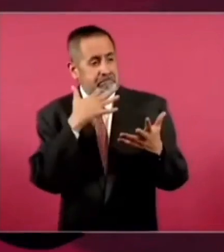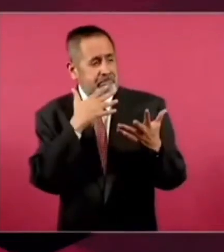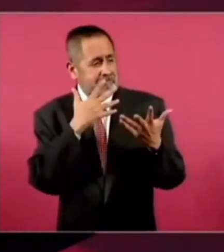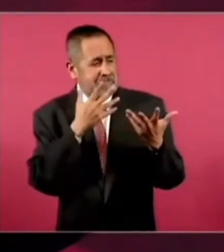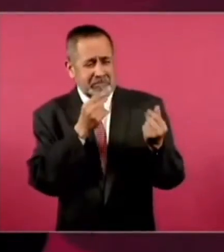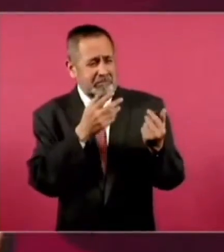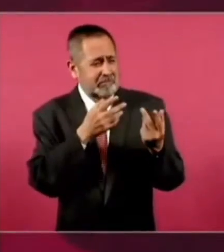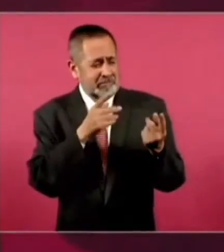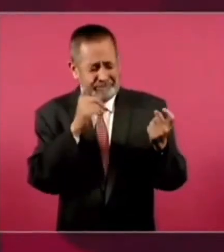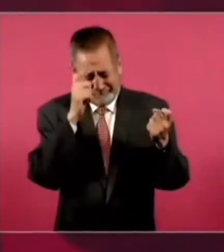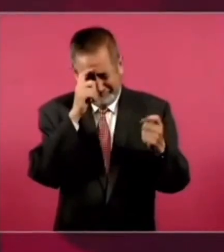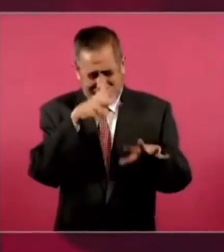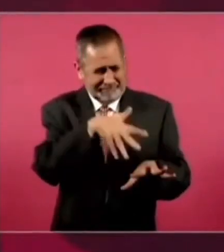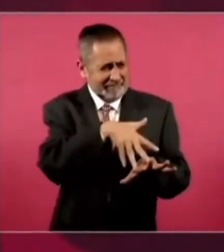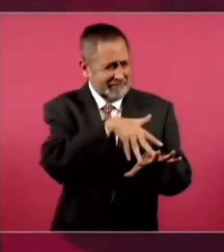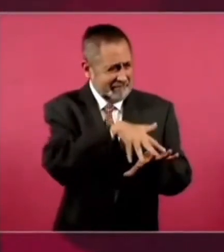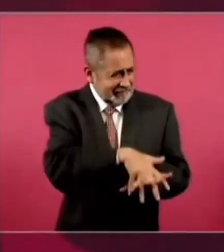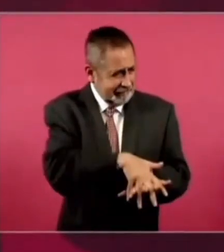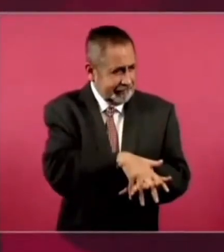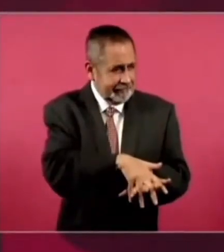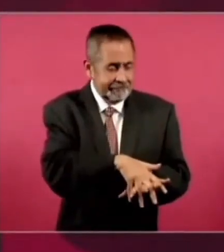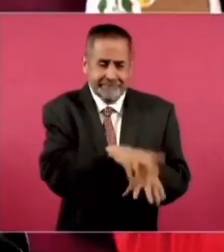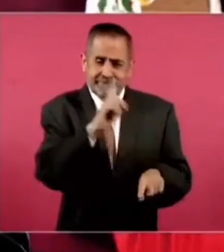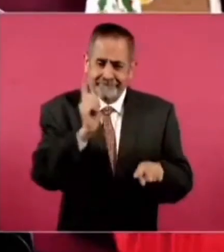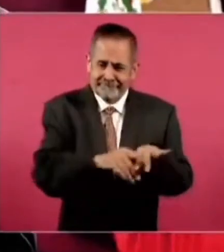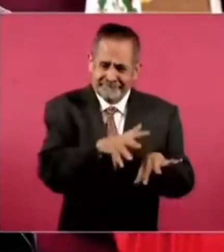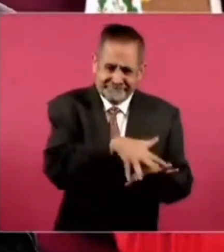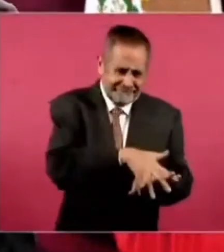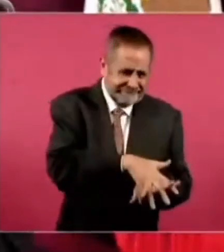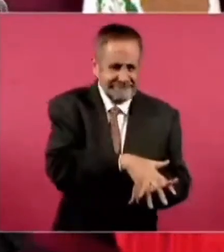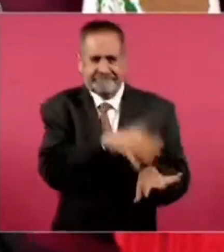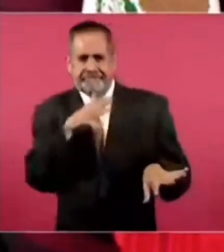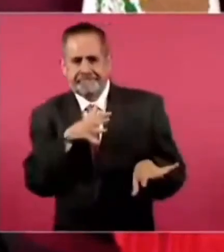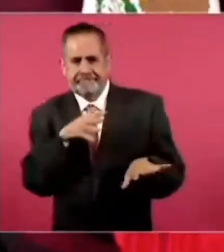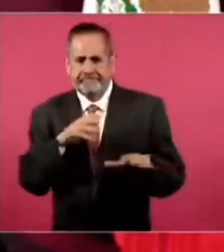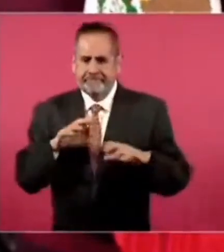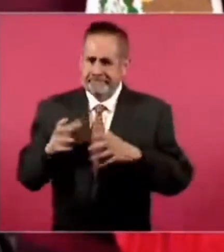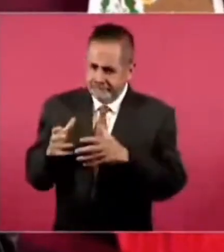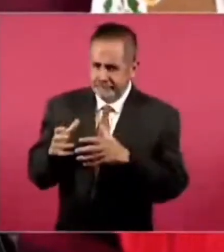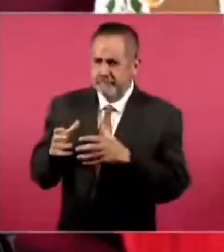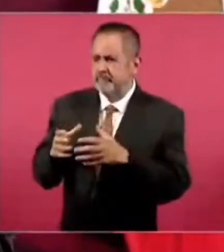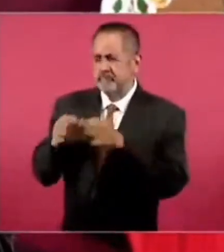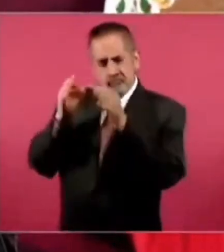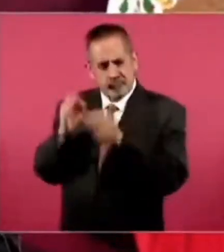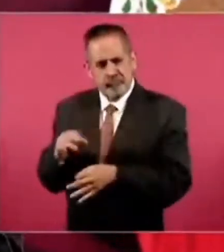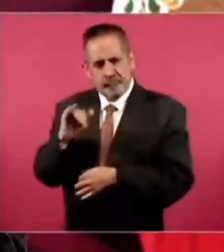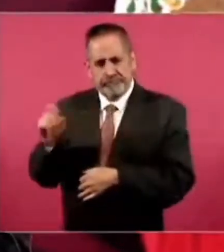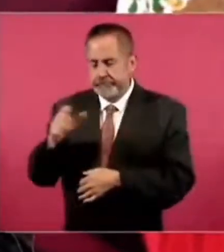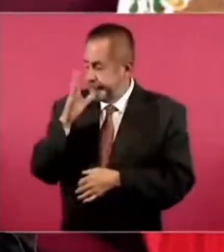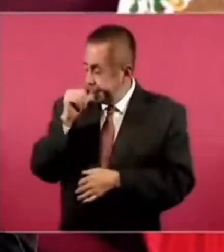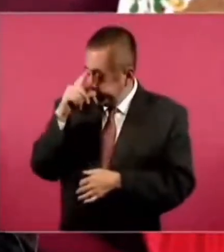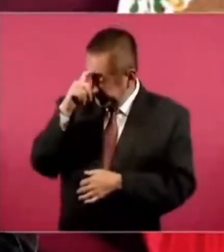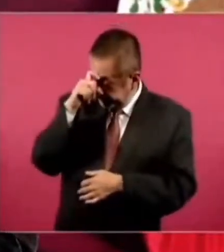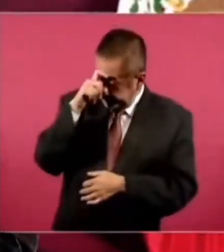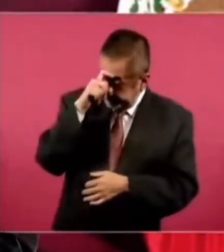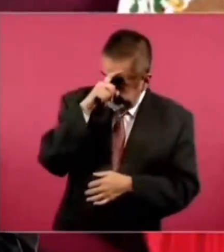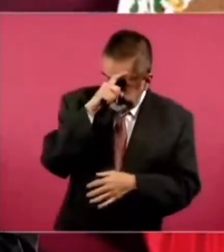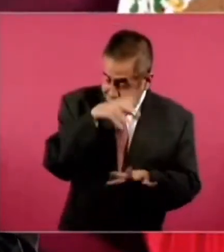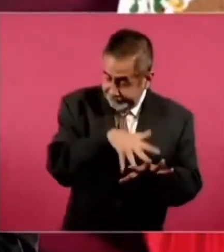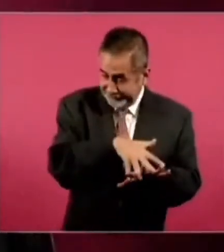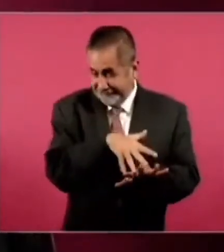muchas otras cosas, ¿no? Ahora que se están queriendo